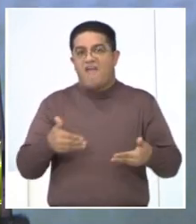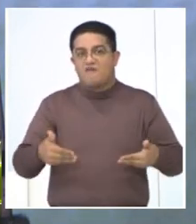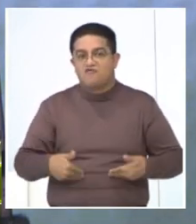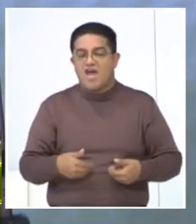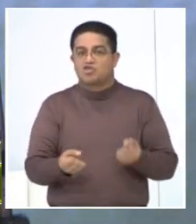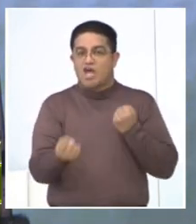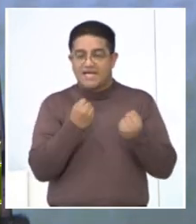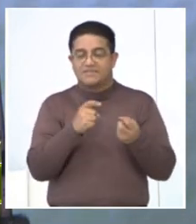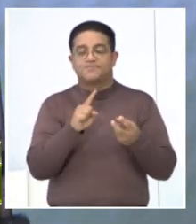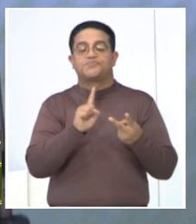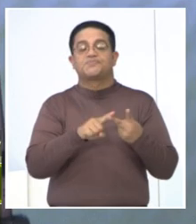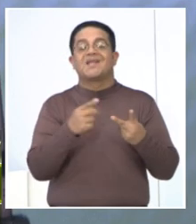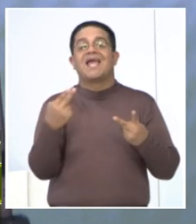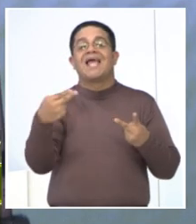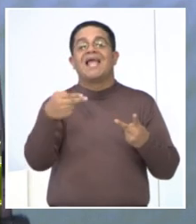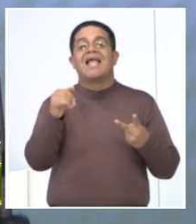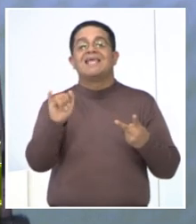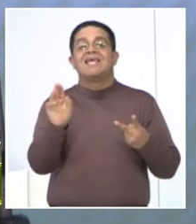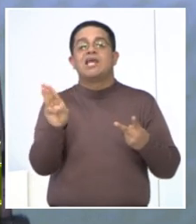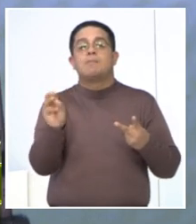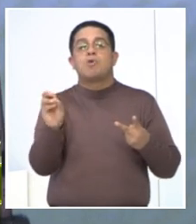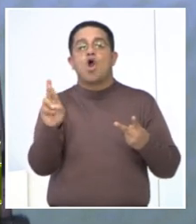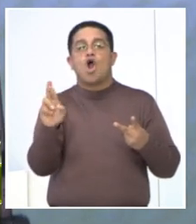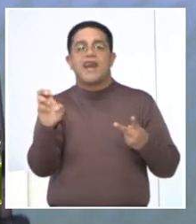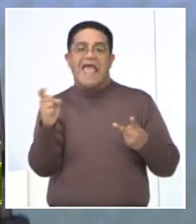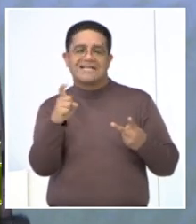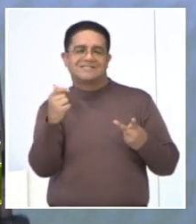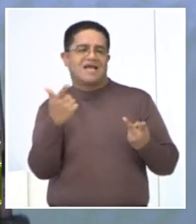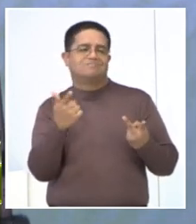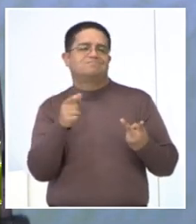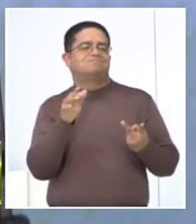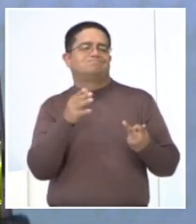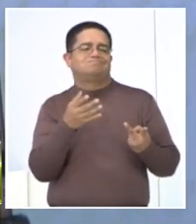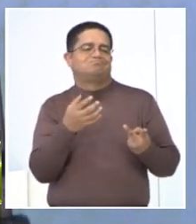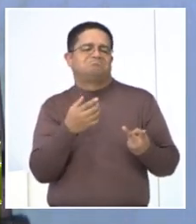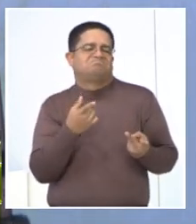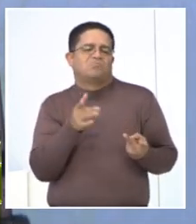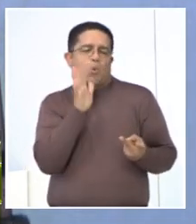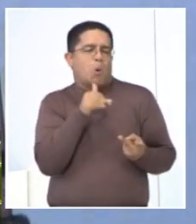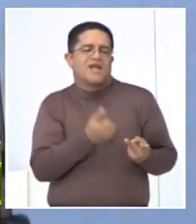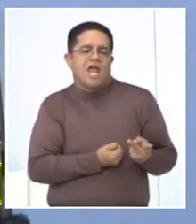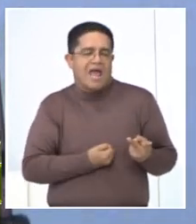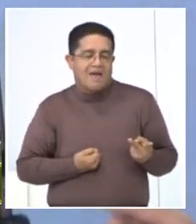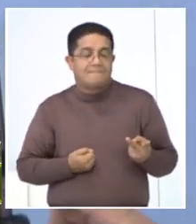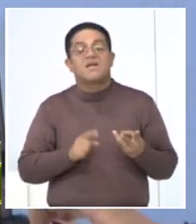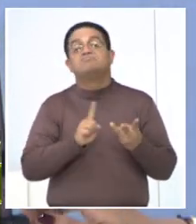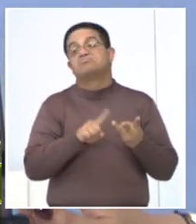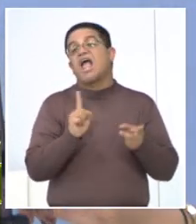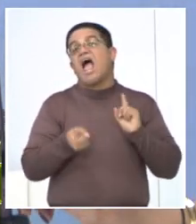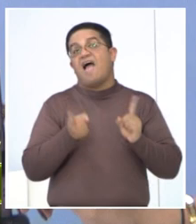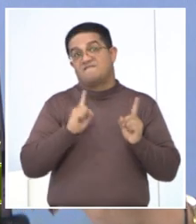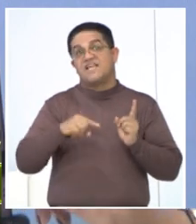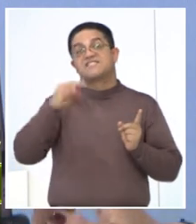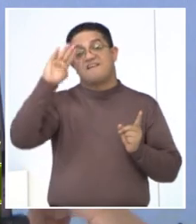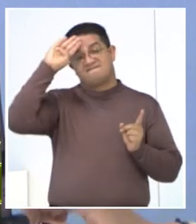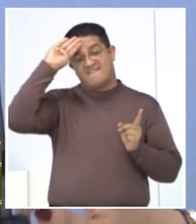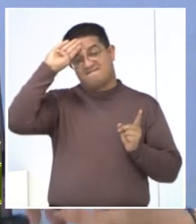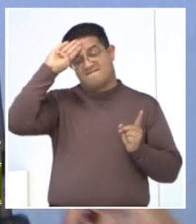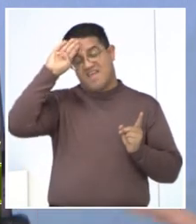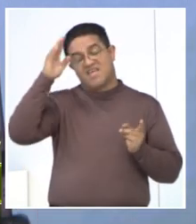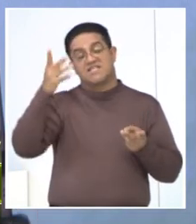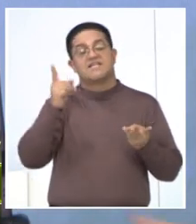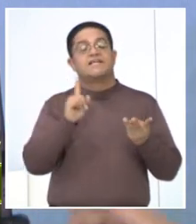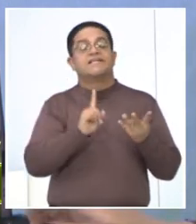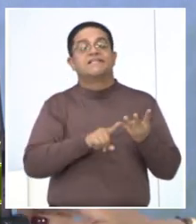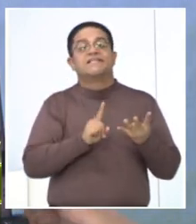la hiporexia, que es la disminución del apetito. En muchas oportunidades también presentan fiebres cuyo patrón semiológico puede ser muy difuso,